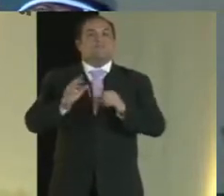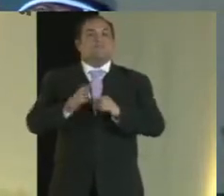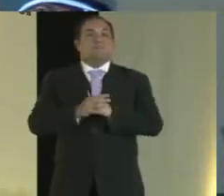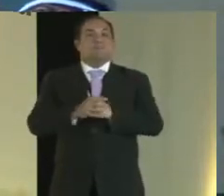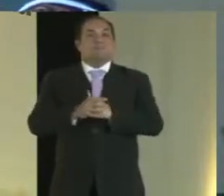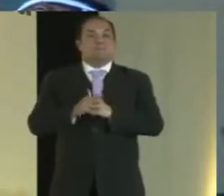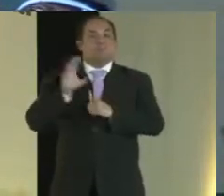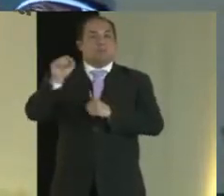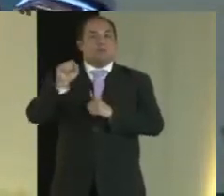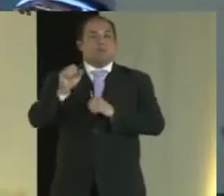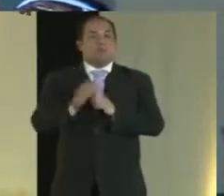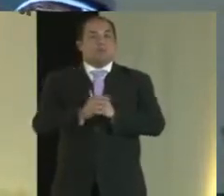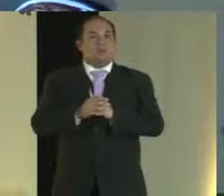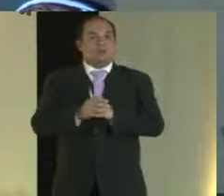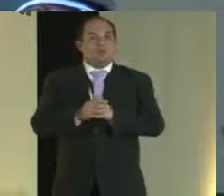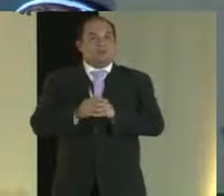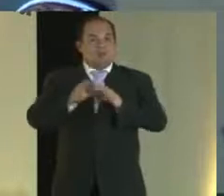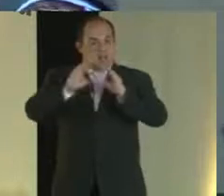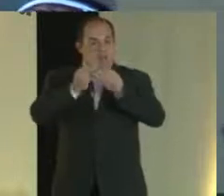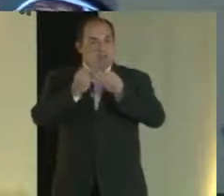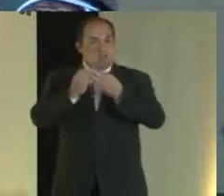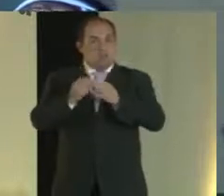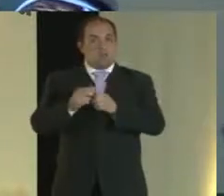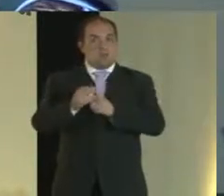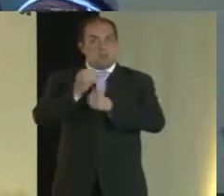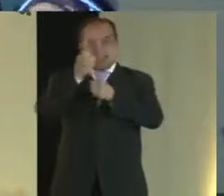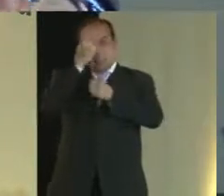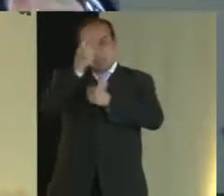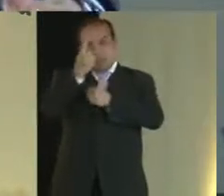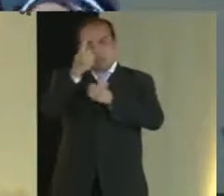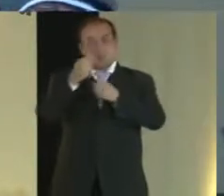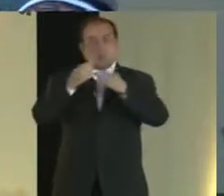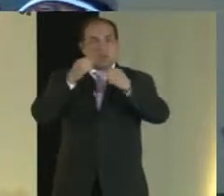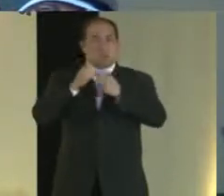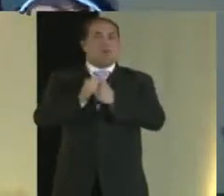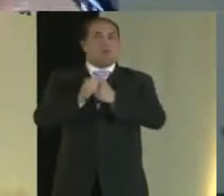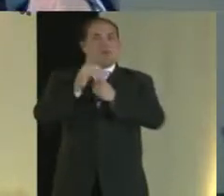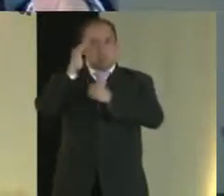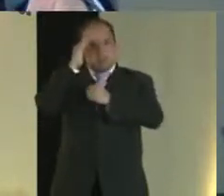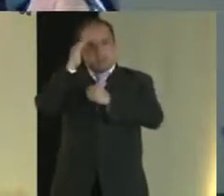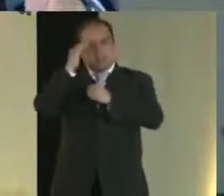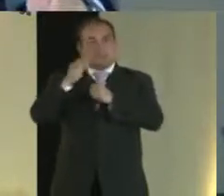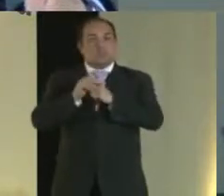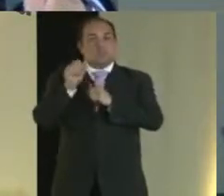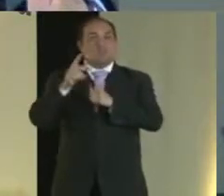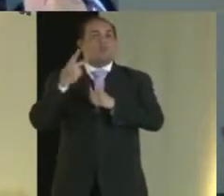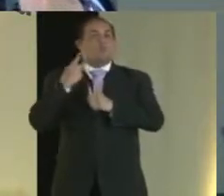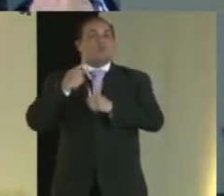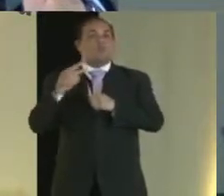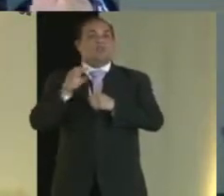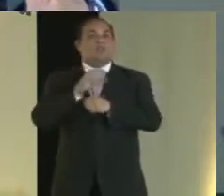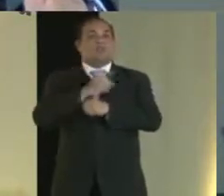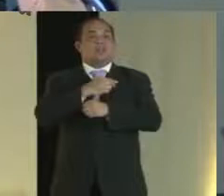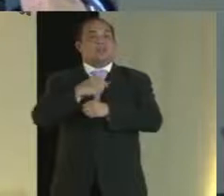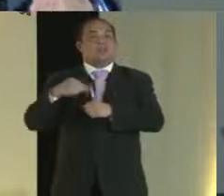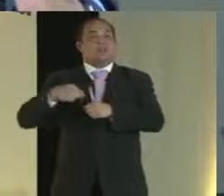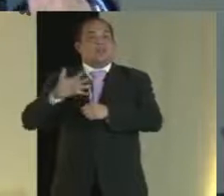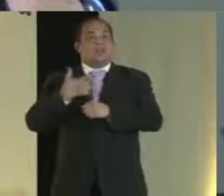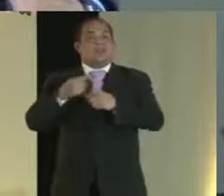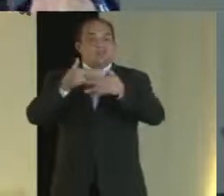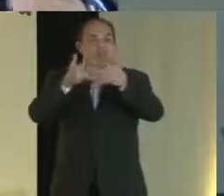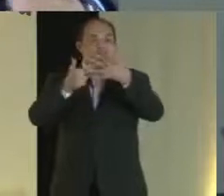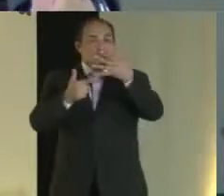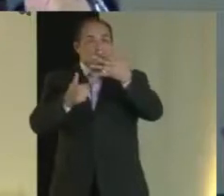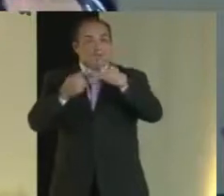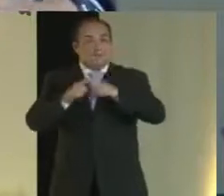Formalmente, la composición ideológica y política de los sindicatos debe ser plural, porque en los sindicatos participan